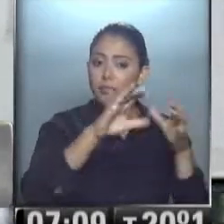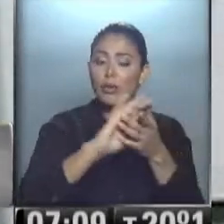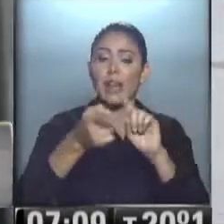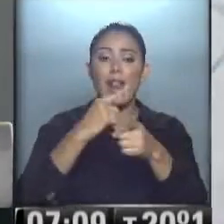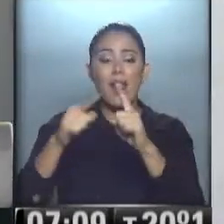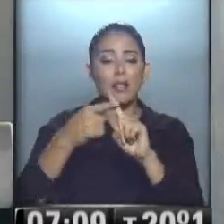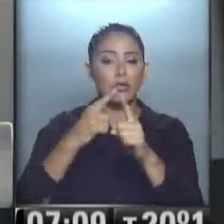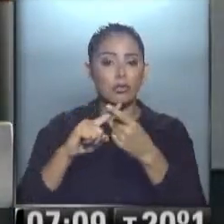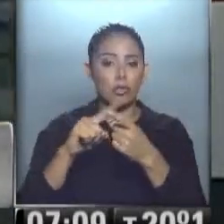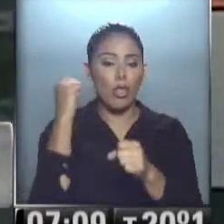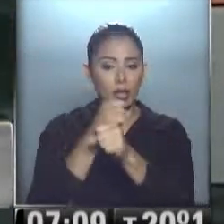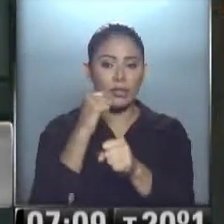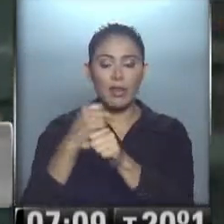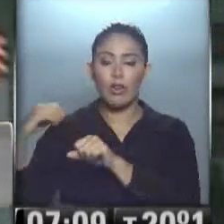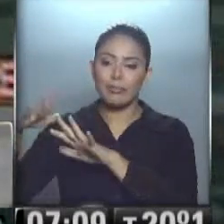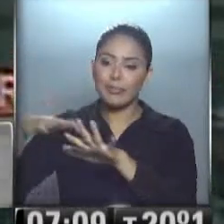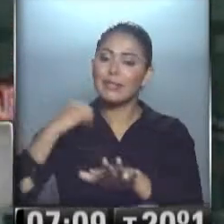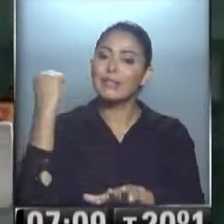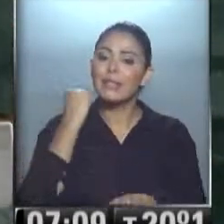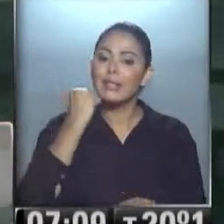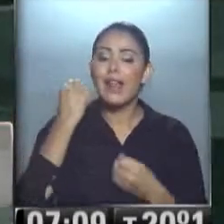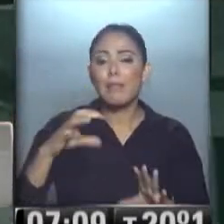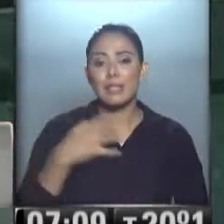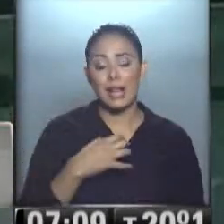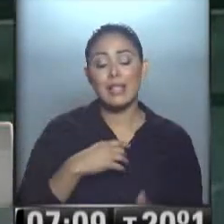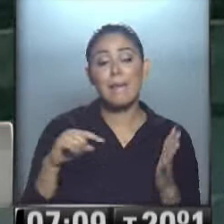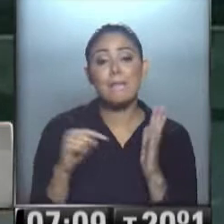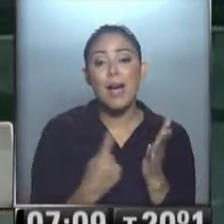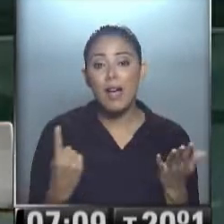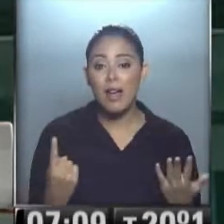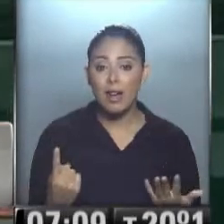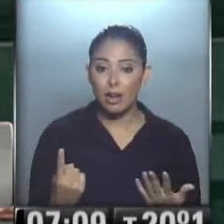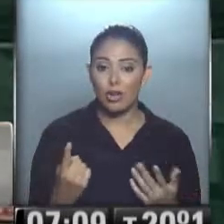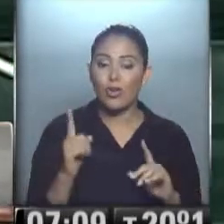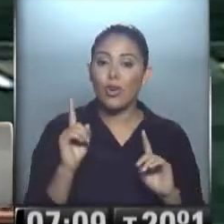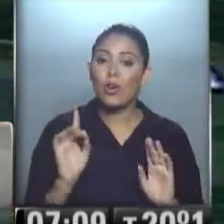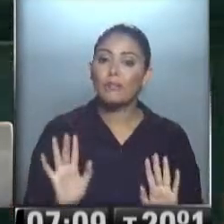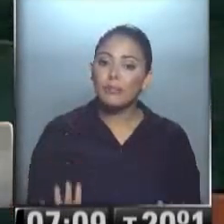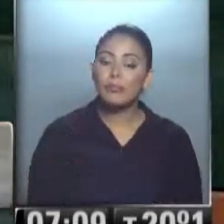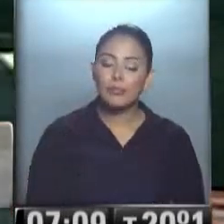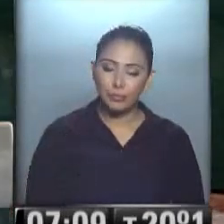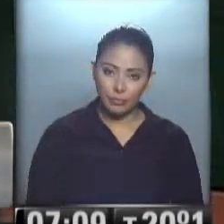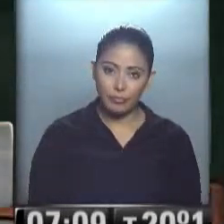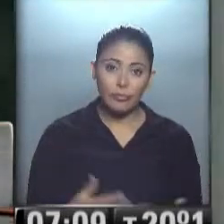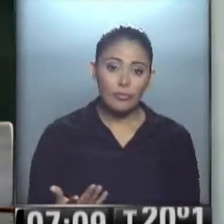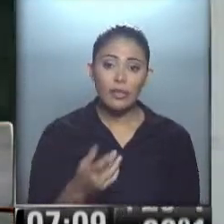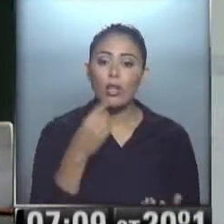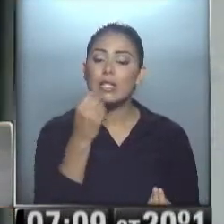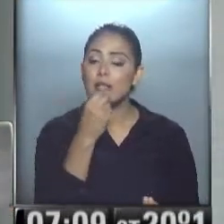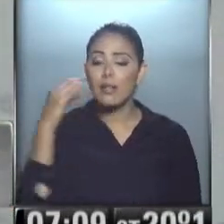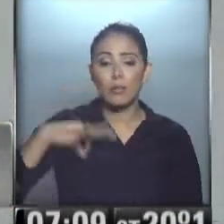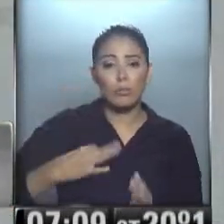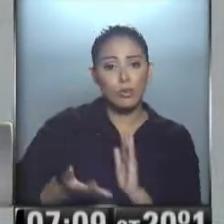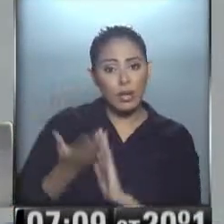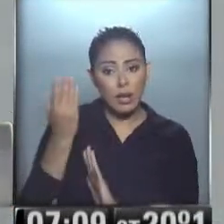laborales con el espíritu de volver a las aulas pero claro la disputa en torno a ese punto de aumento salarial